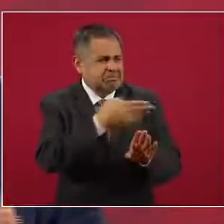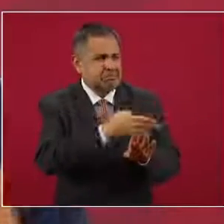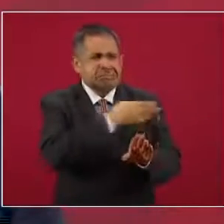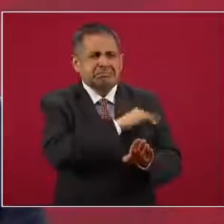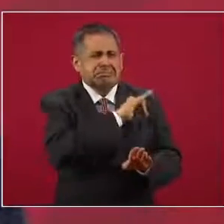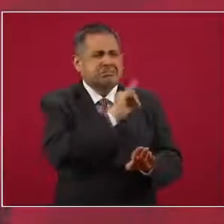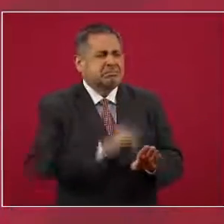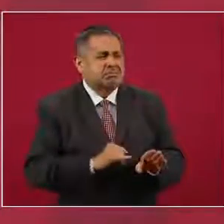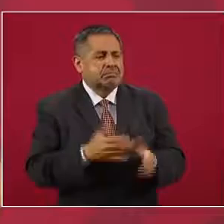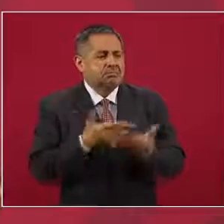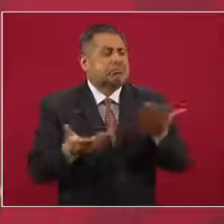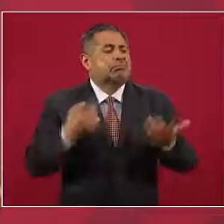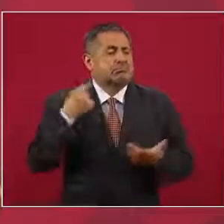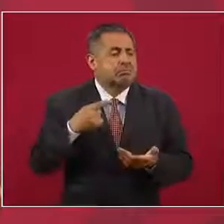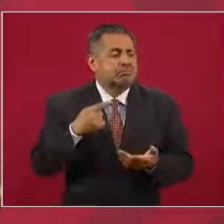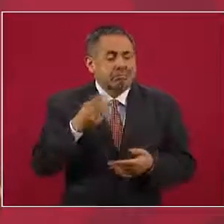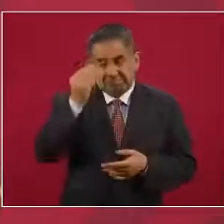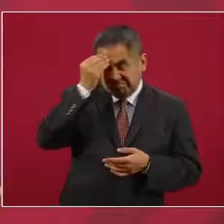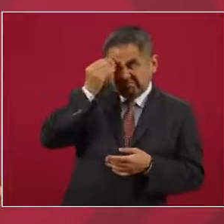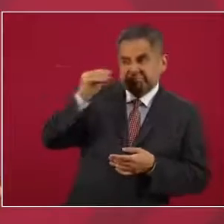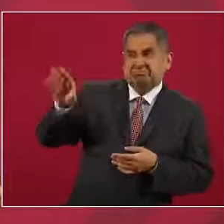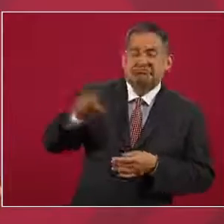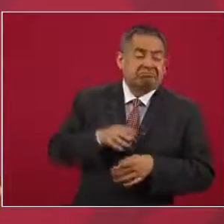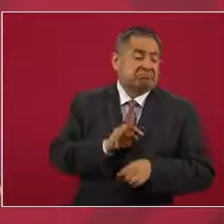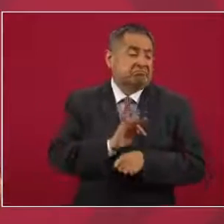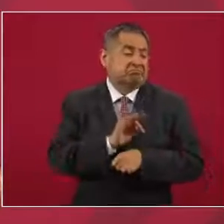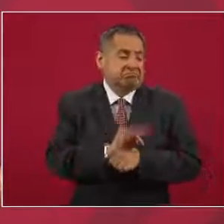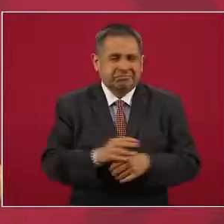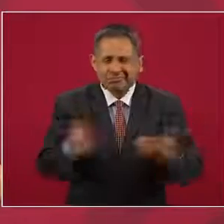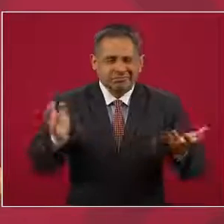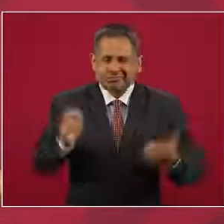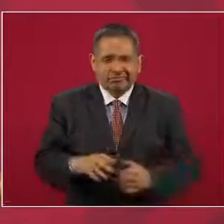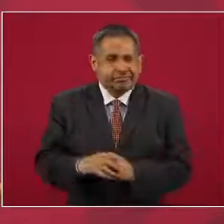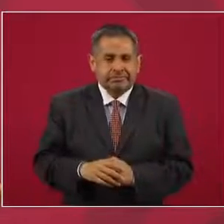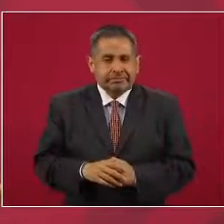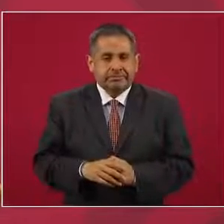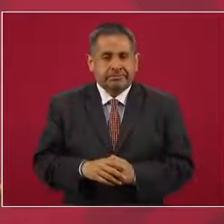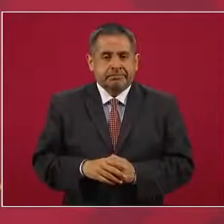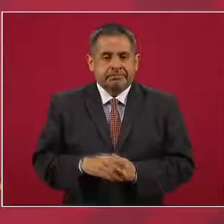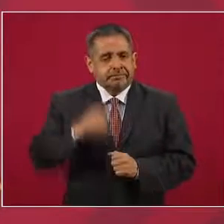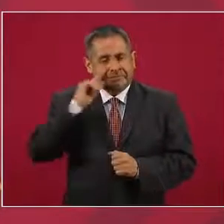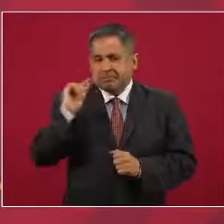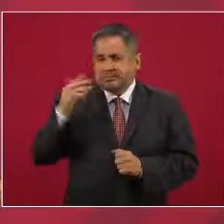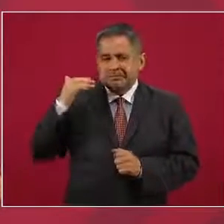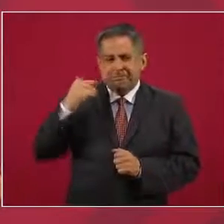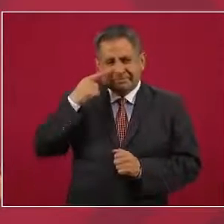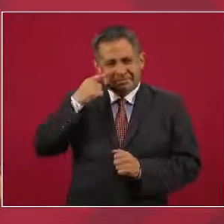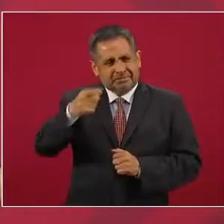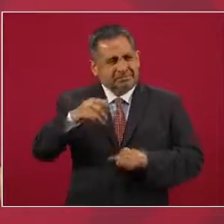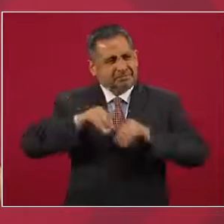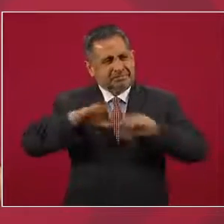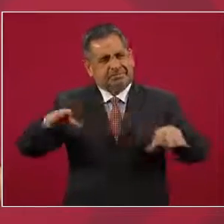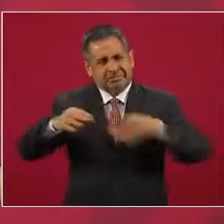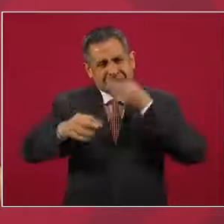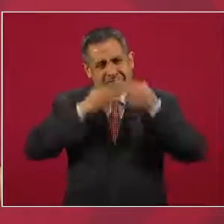Todo esto para perjudicarnos, al grado que últimamente se dio a conocer